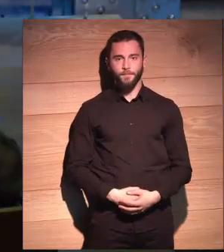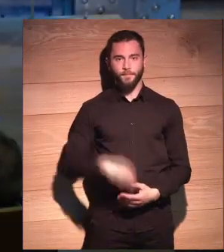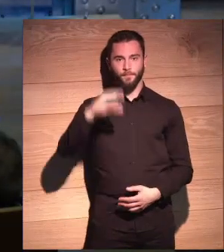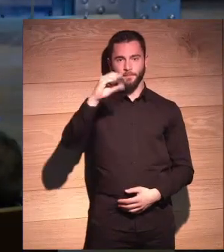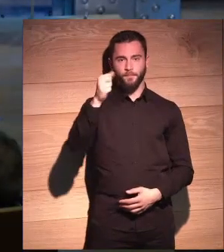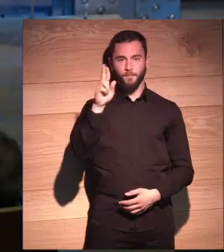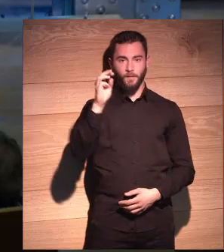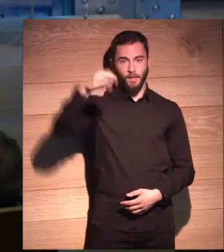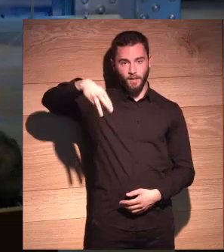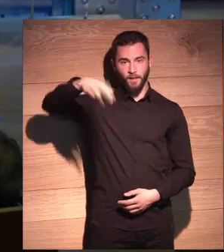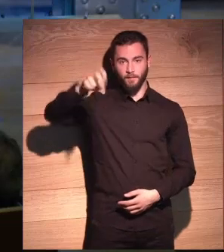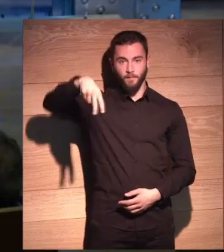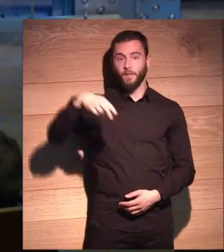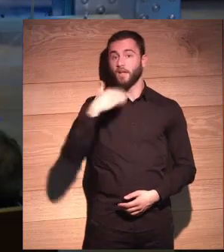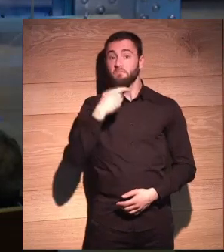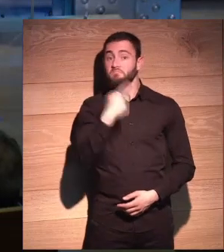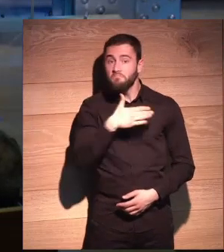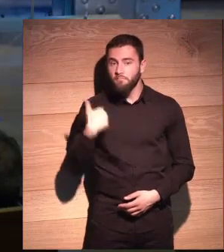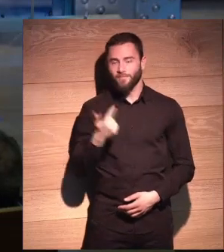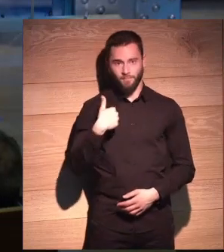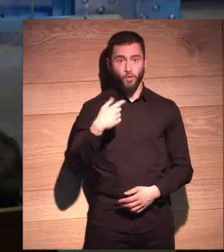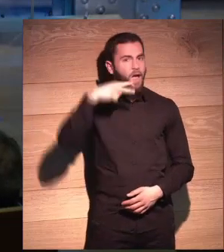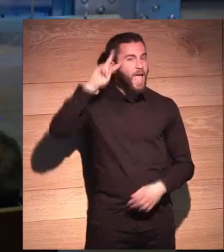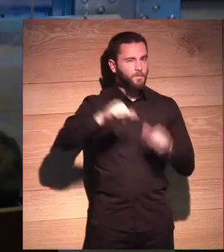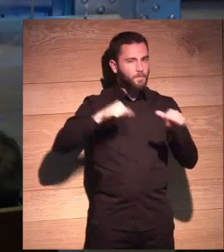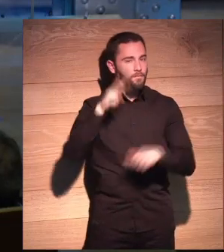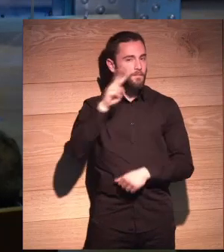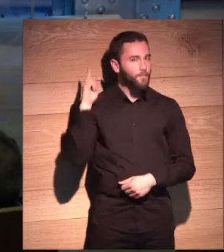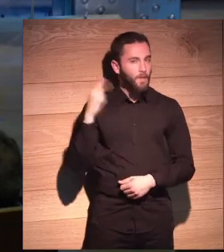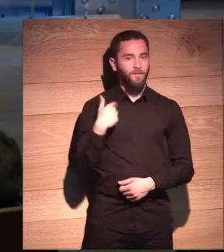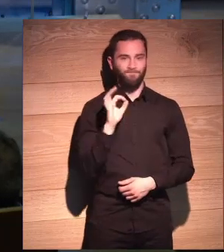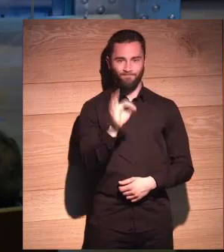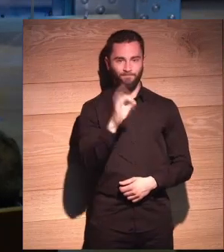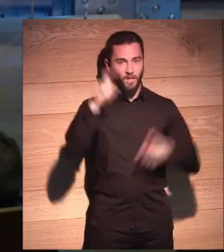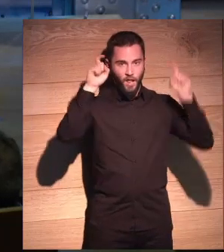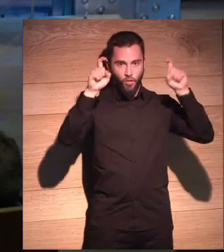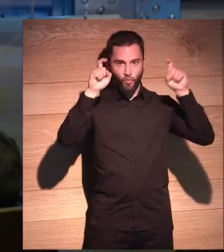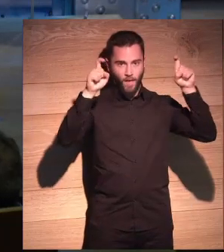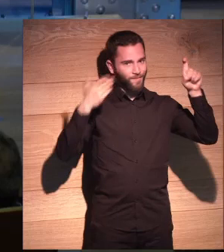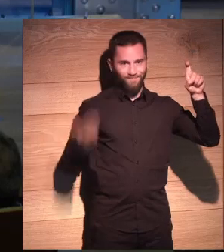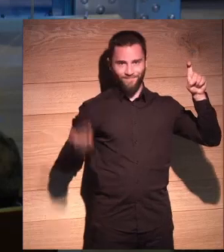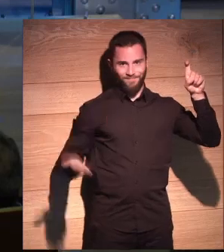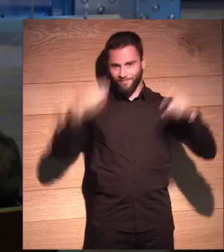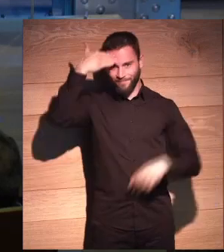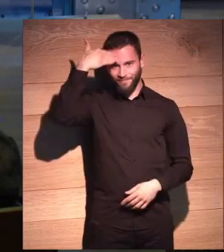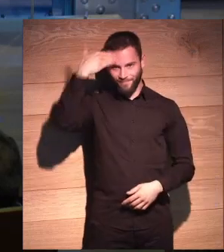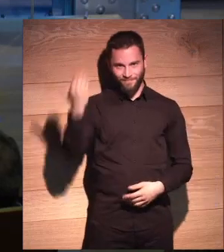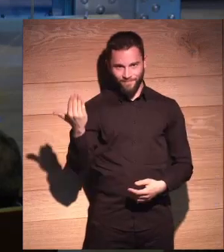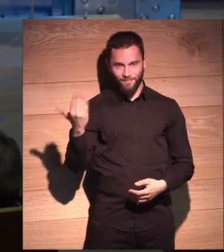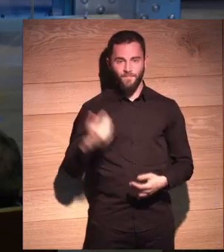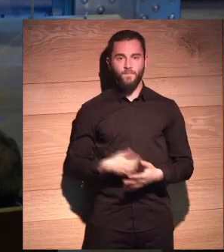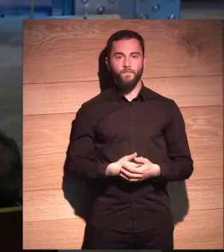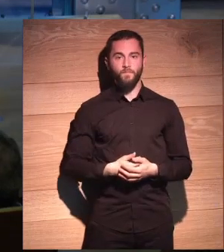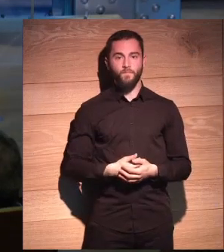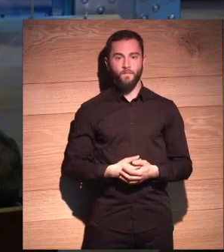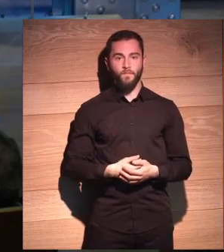Carmen, ¿quieres comentar alguna cosa? Yo, desde mi experiencia, lo que veo es que efectivamente la educación es una pieza clave. O sea,